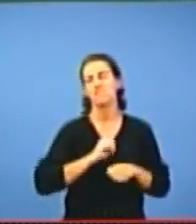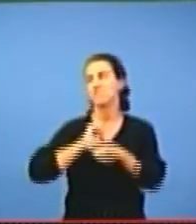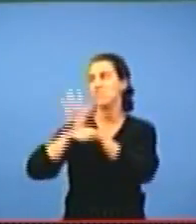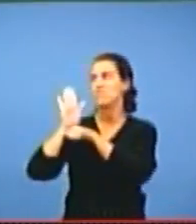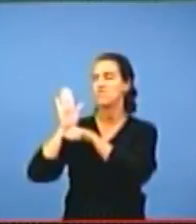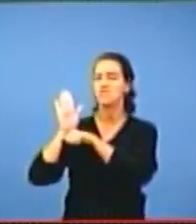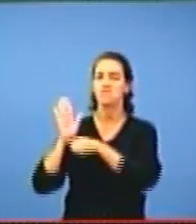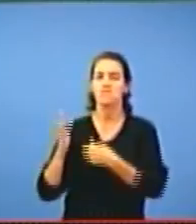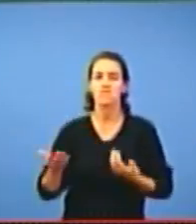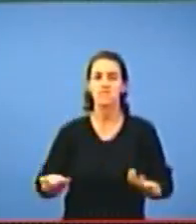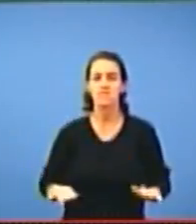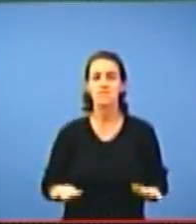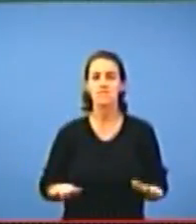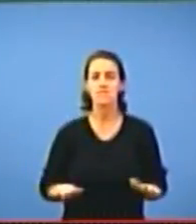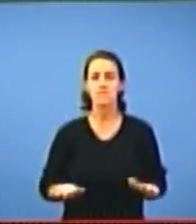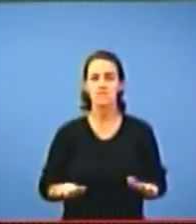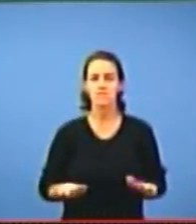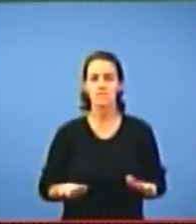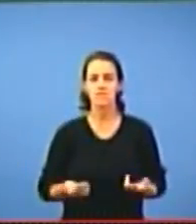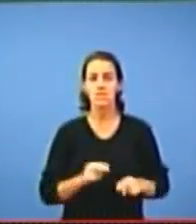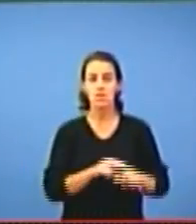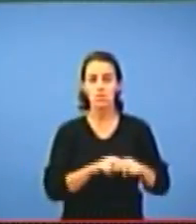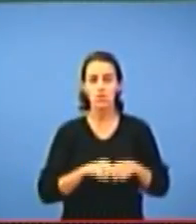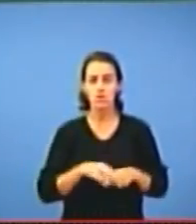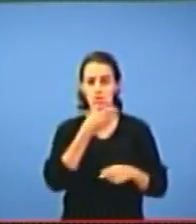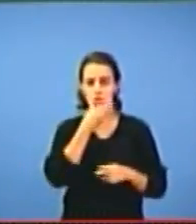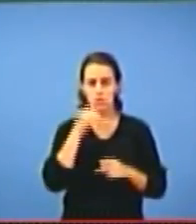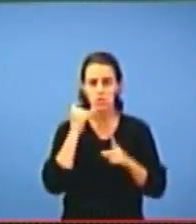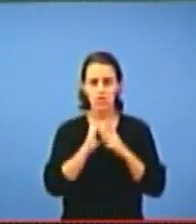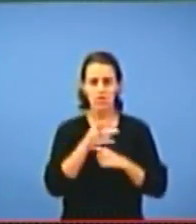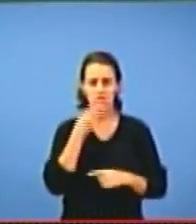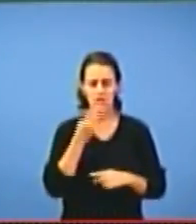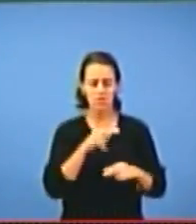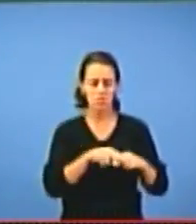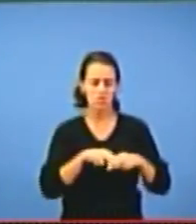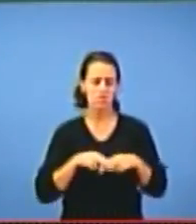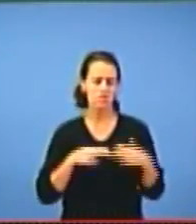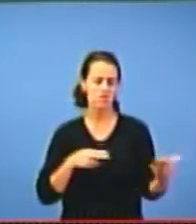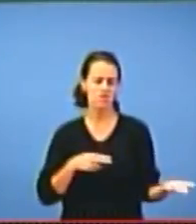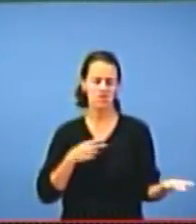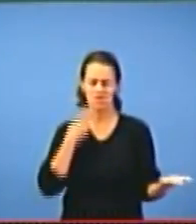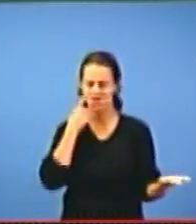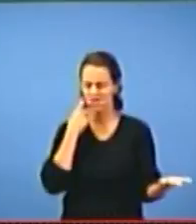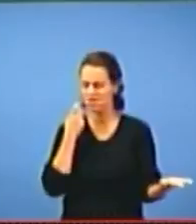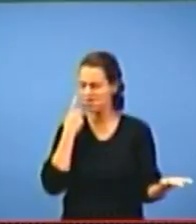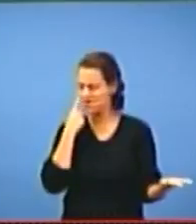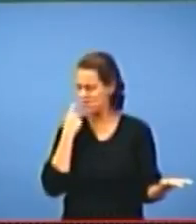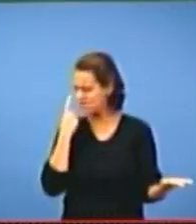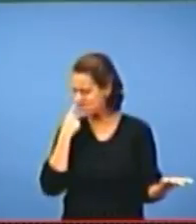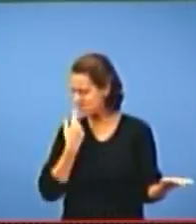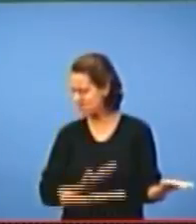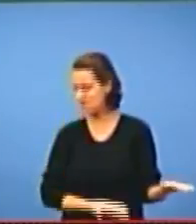había quedado atrás. Por eso el profeta dice así: por esta causa lloro, yo lloro. Ellos lloraban.